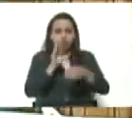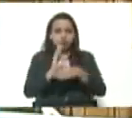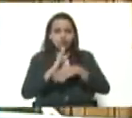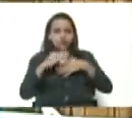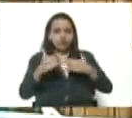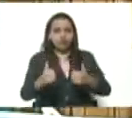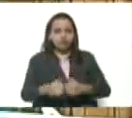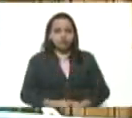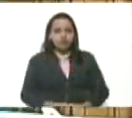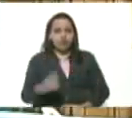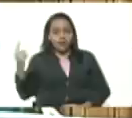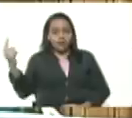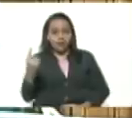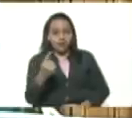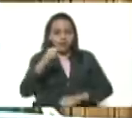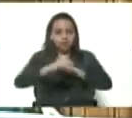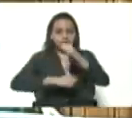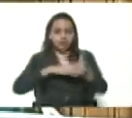Llegaban a Caracas,